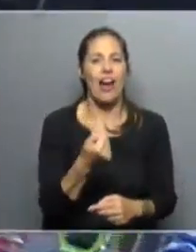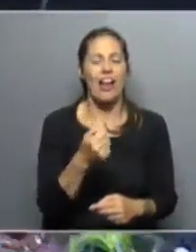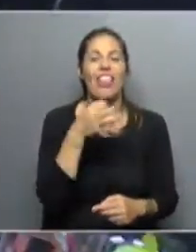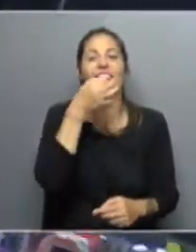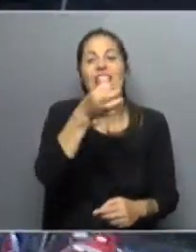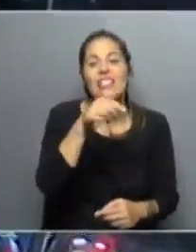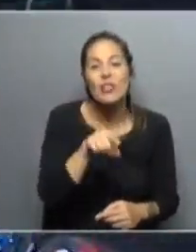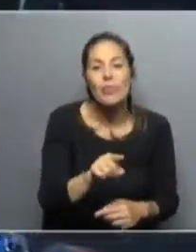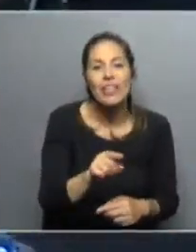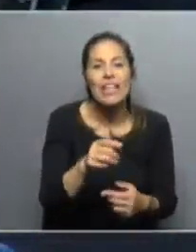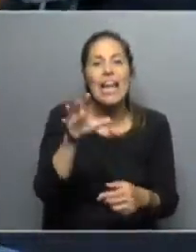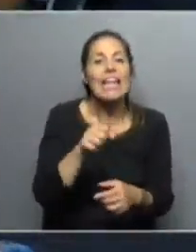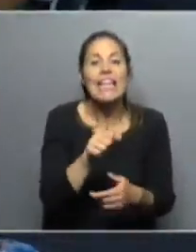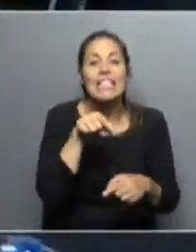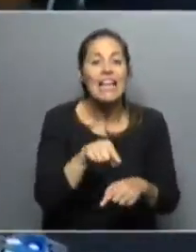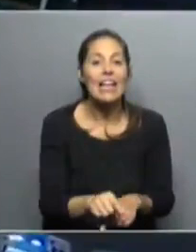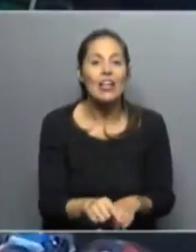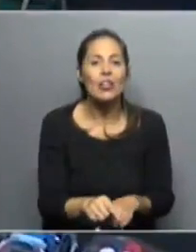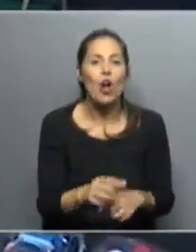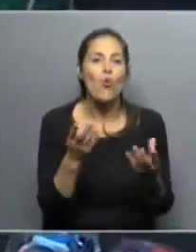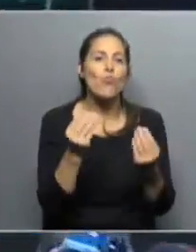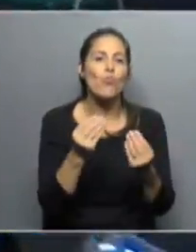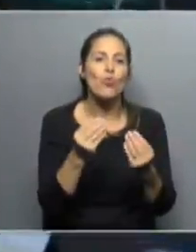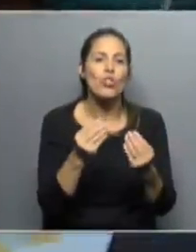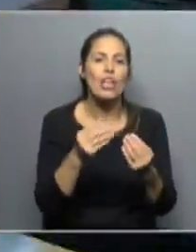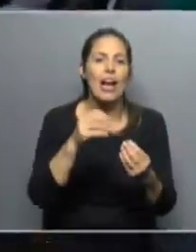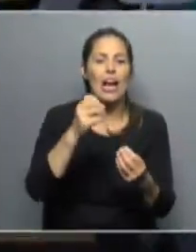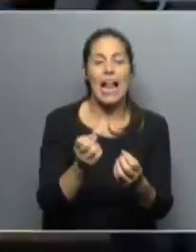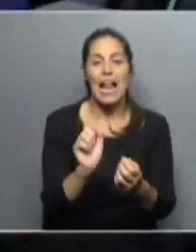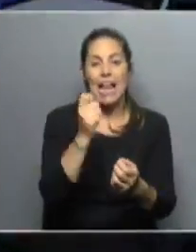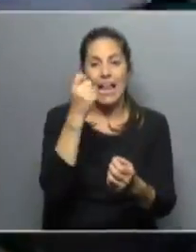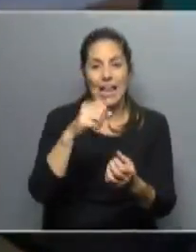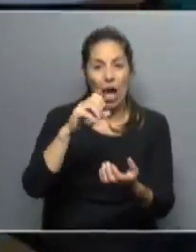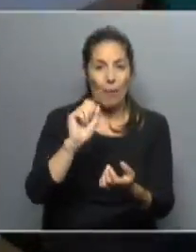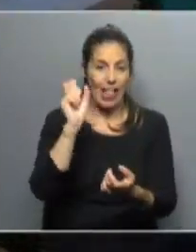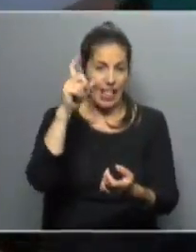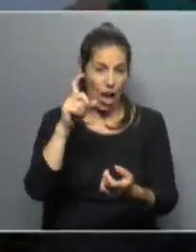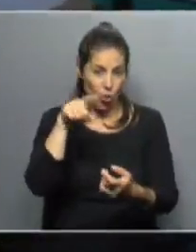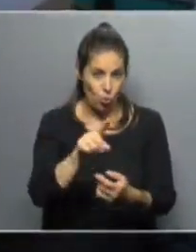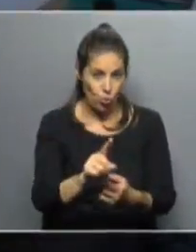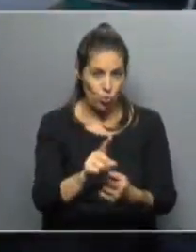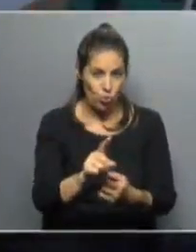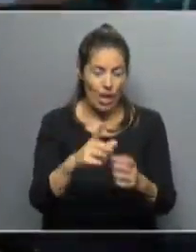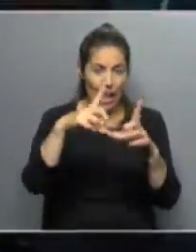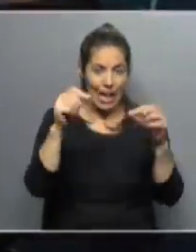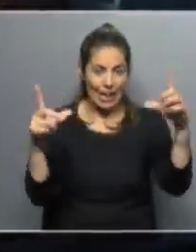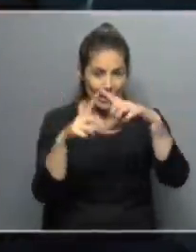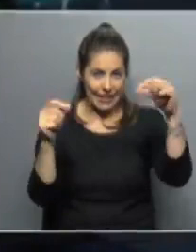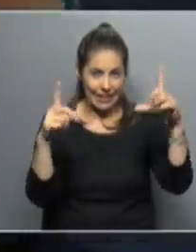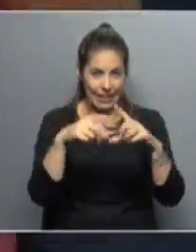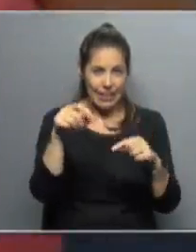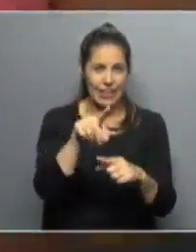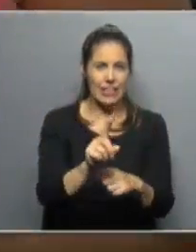Decime, ¿qué nos traes acá? Tenemos muchas lámparas. Tenemos a Mario, que es la estrella, la lamparita